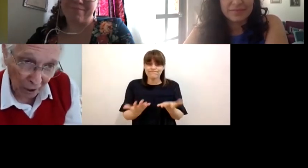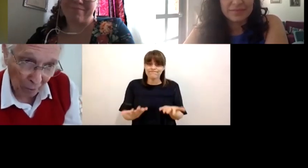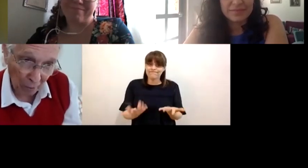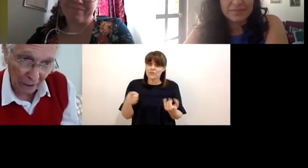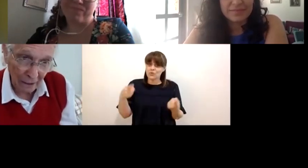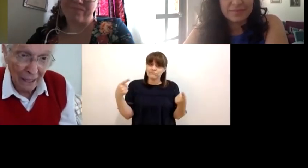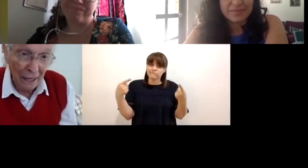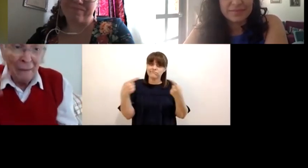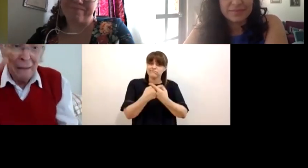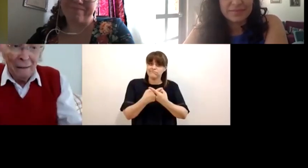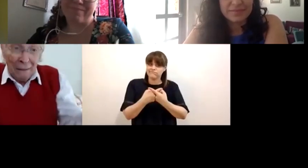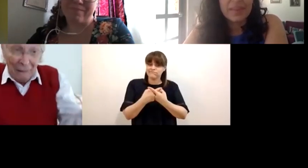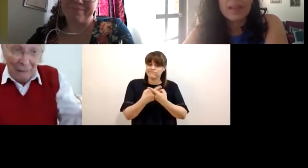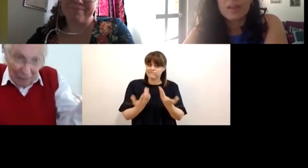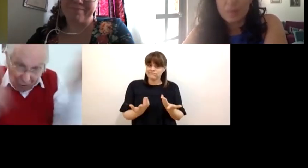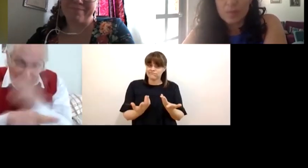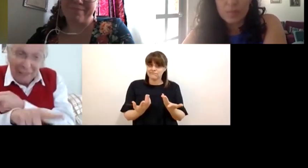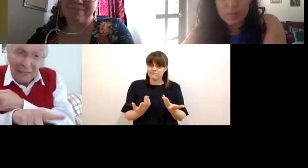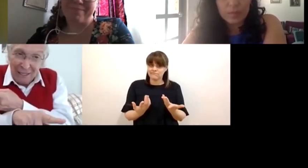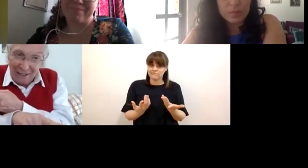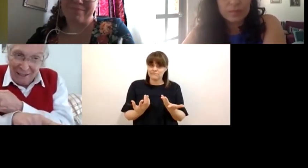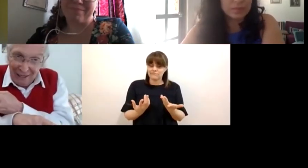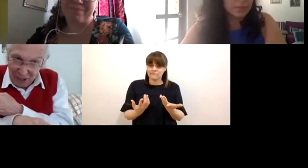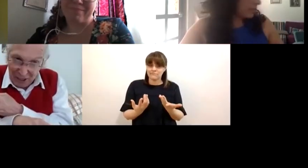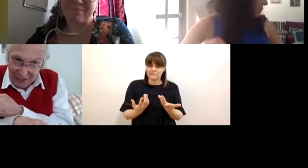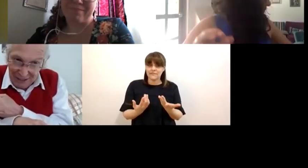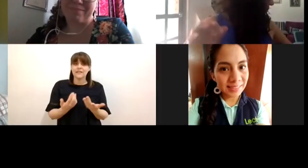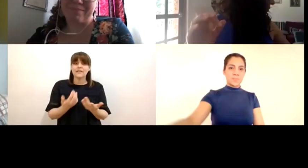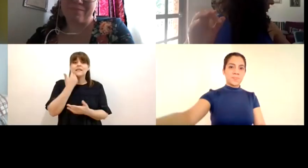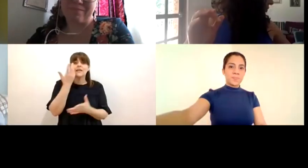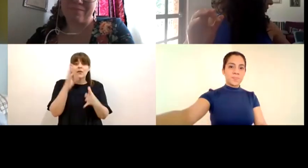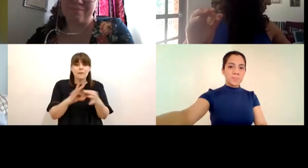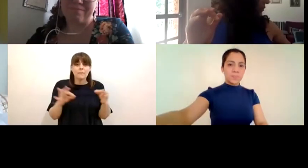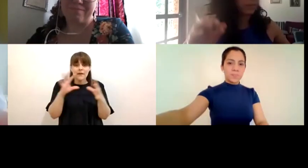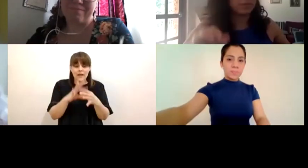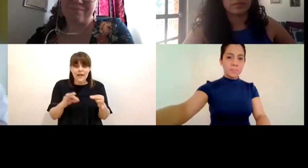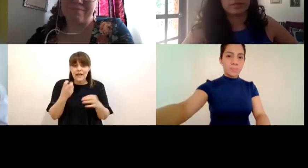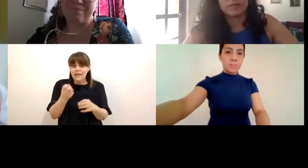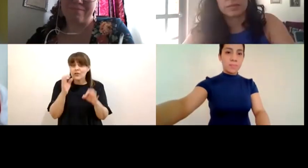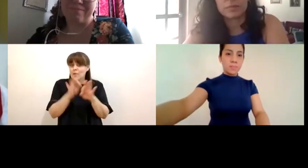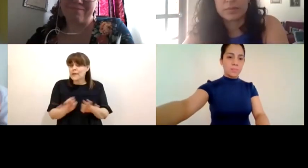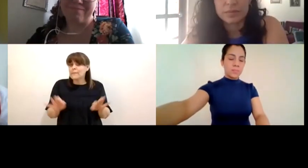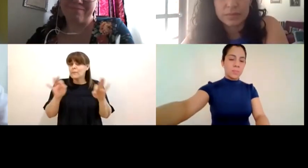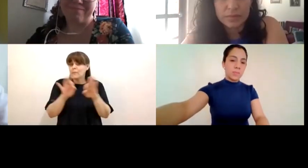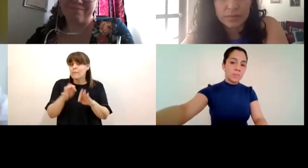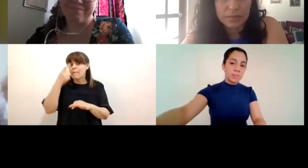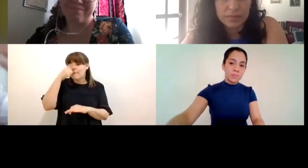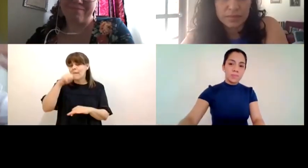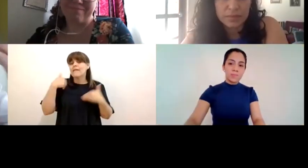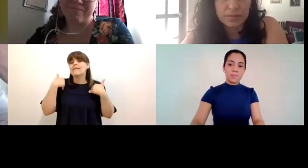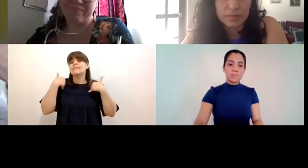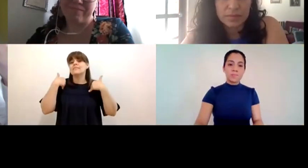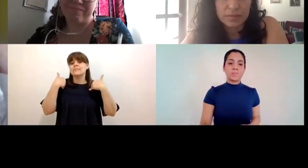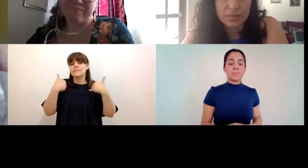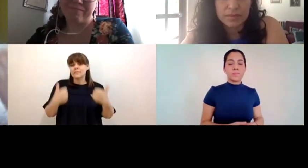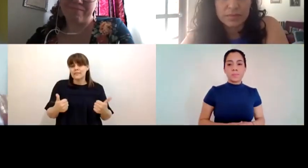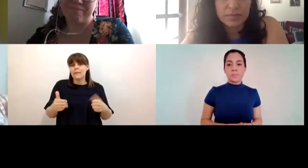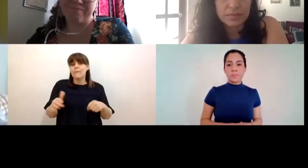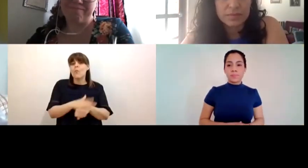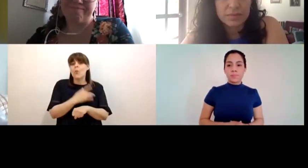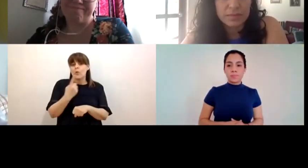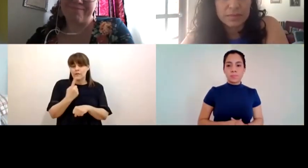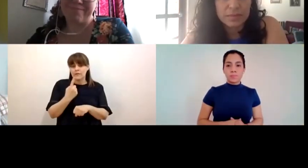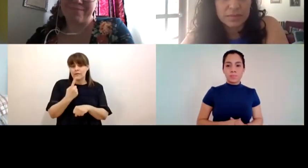prometes lo que quiero decir entonces es que esto es importante para poder entender por qué las nuevas